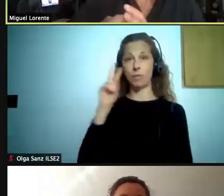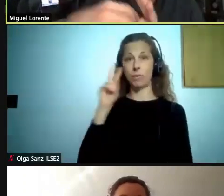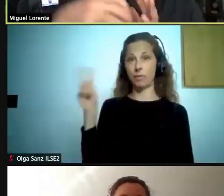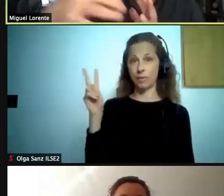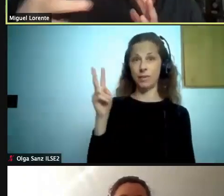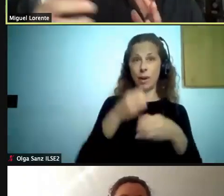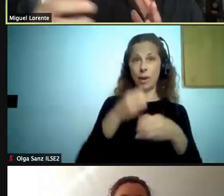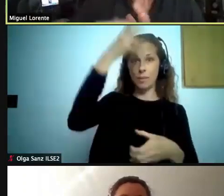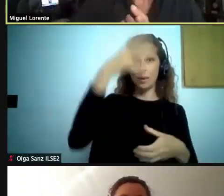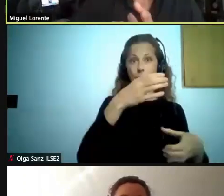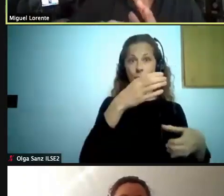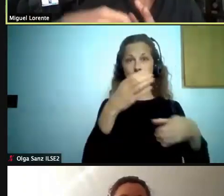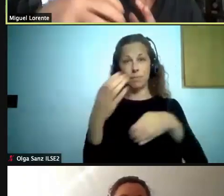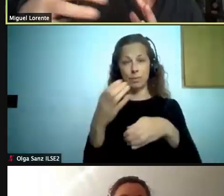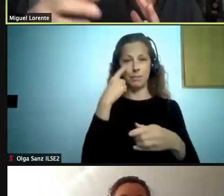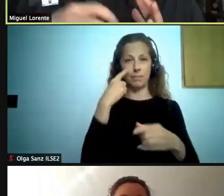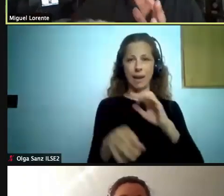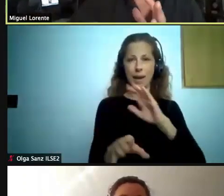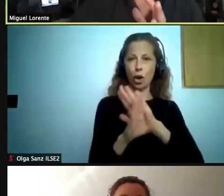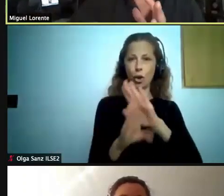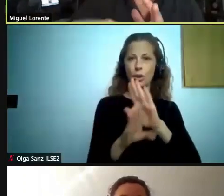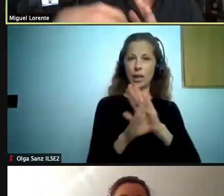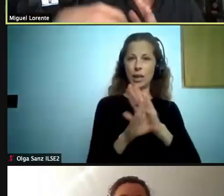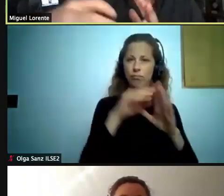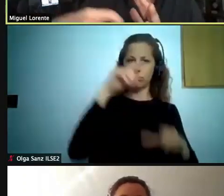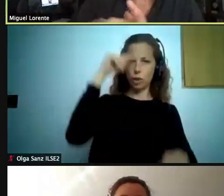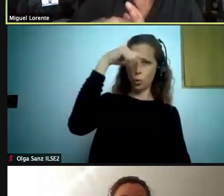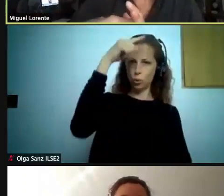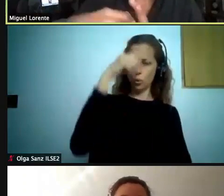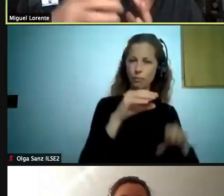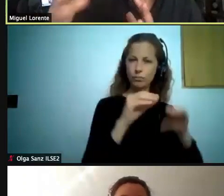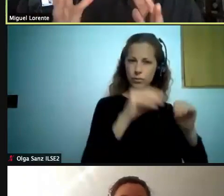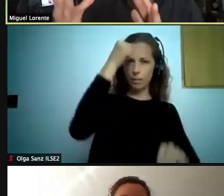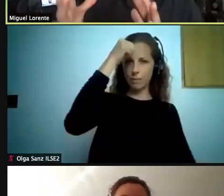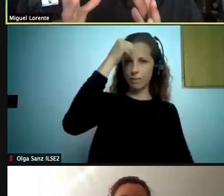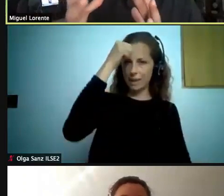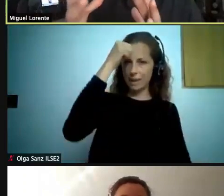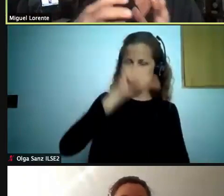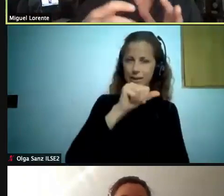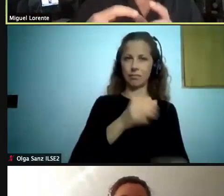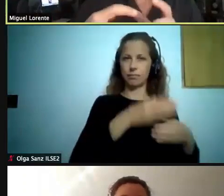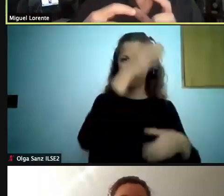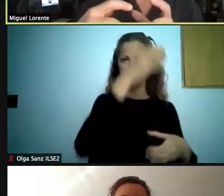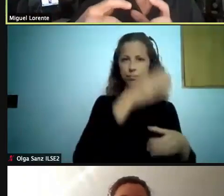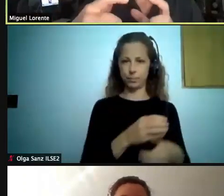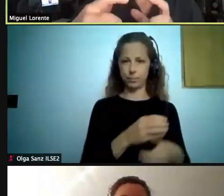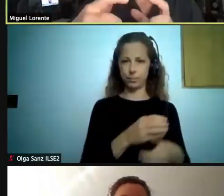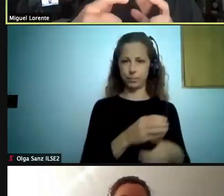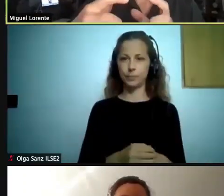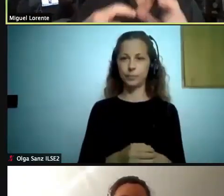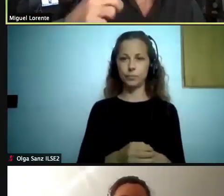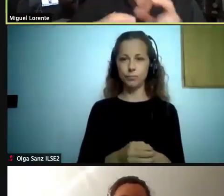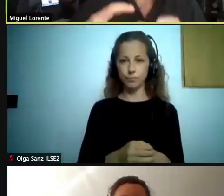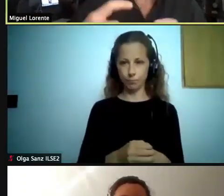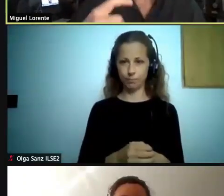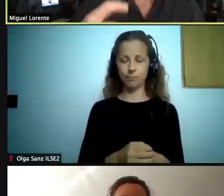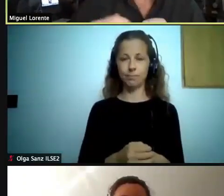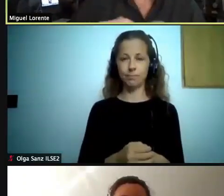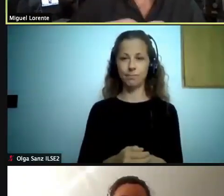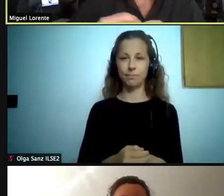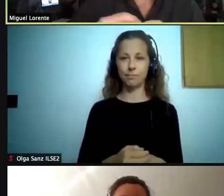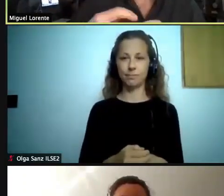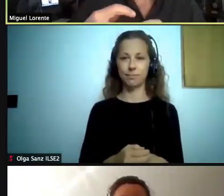construcción, esa cultura, que es la cultura machista, que es la cultura androcéntrica. Por lo tanto, la